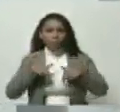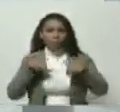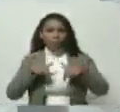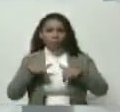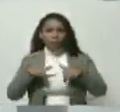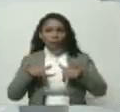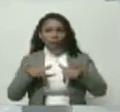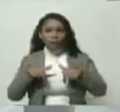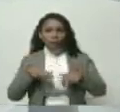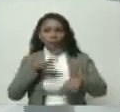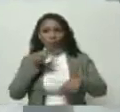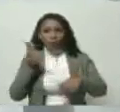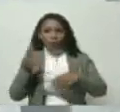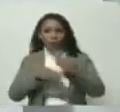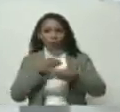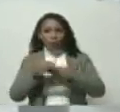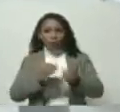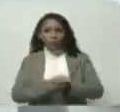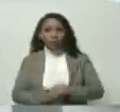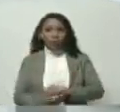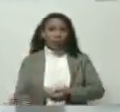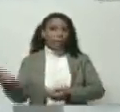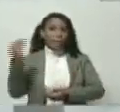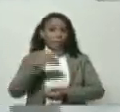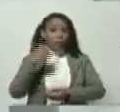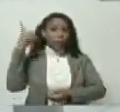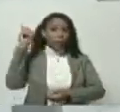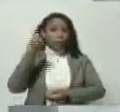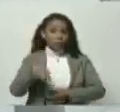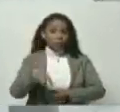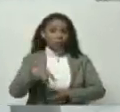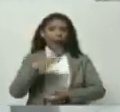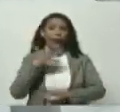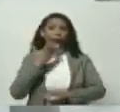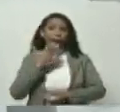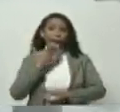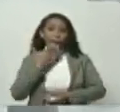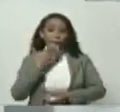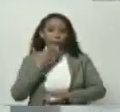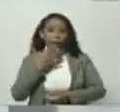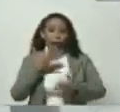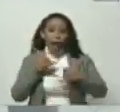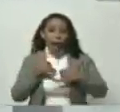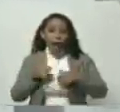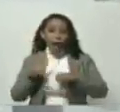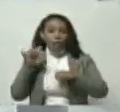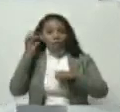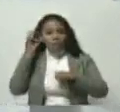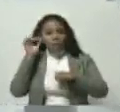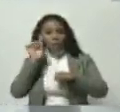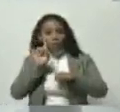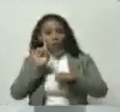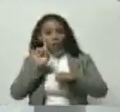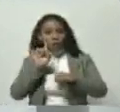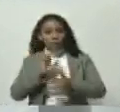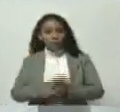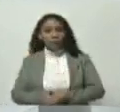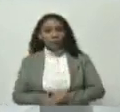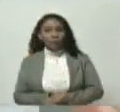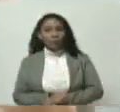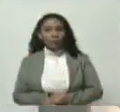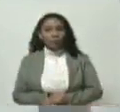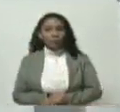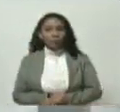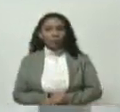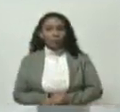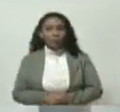de ese drama, como te comenté. Y además también, por ejemplo, la hijita de una de las, de